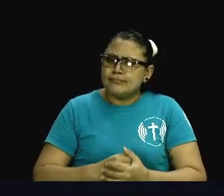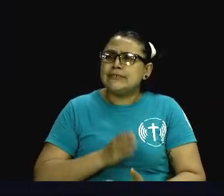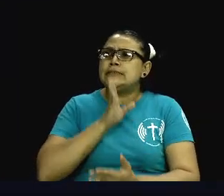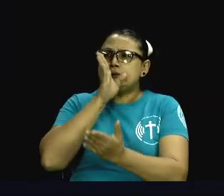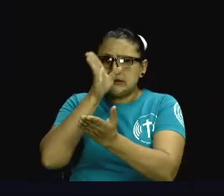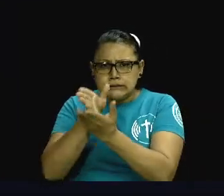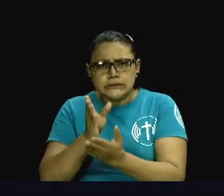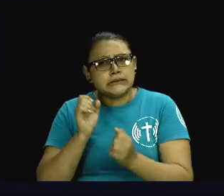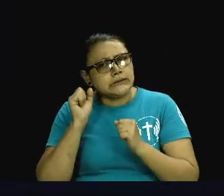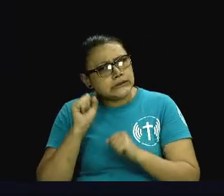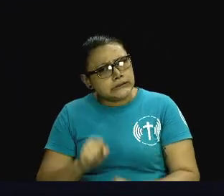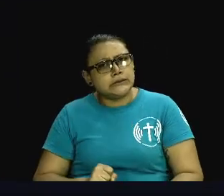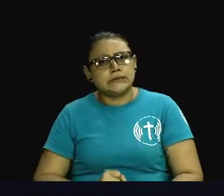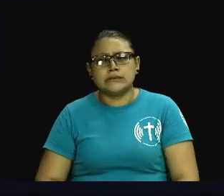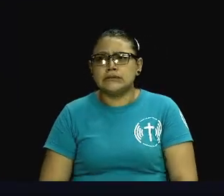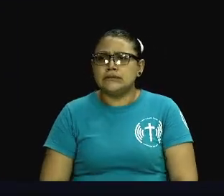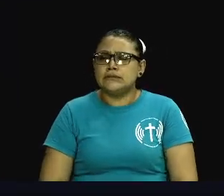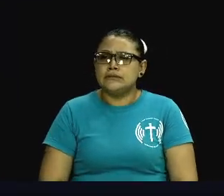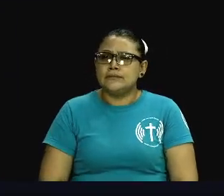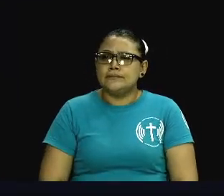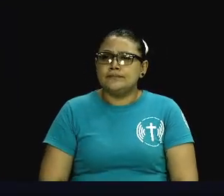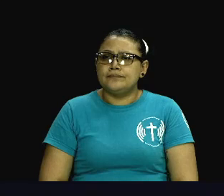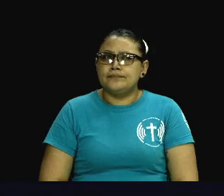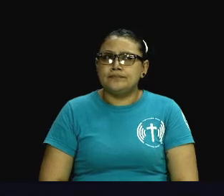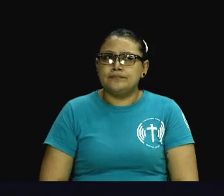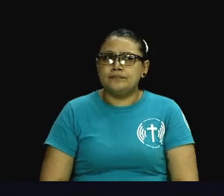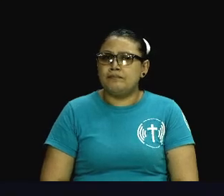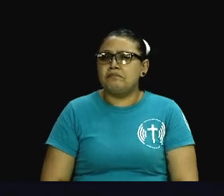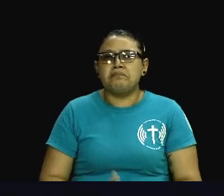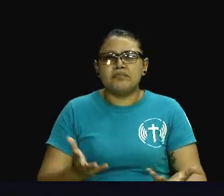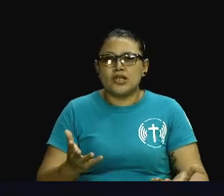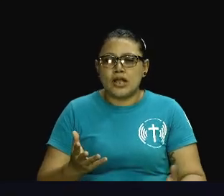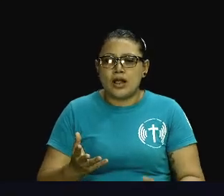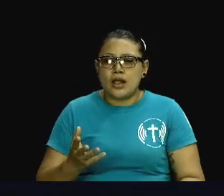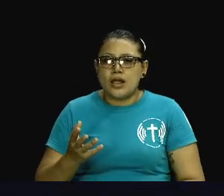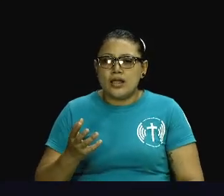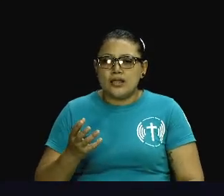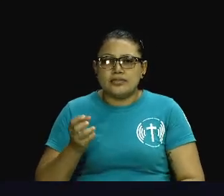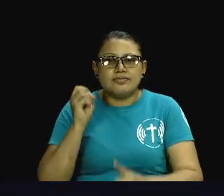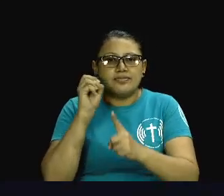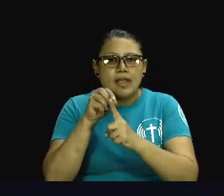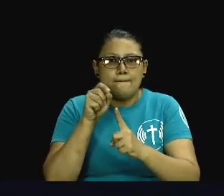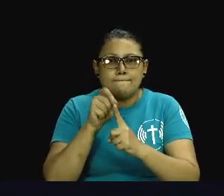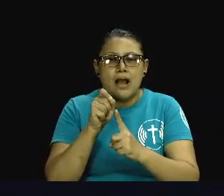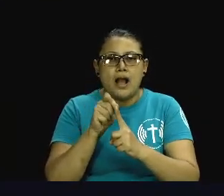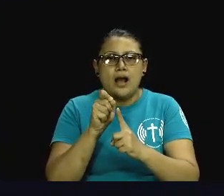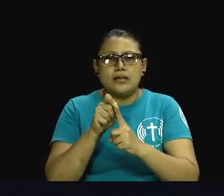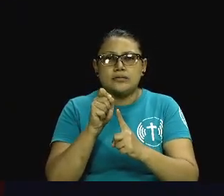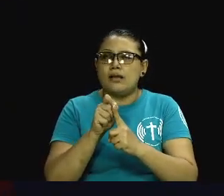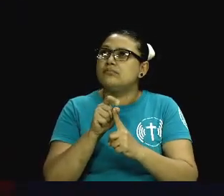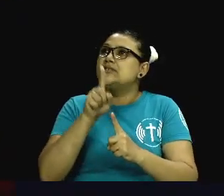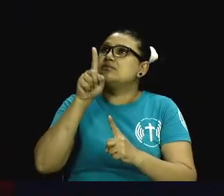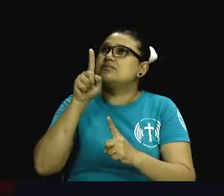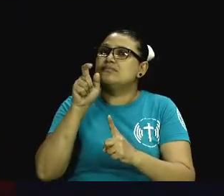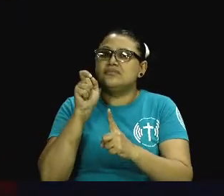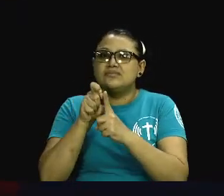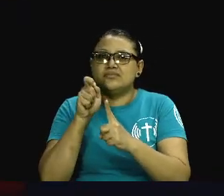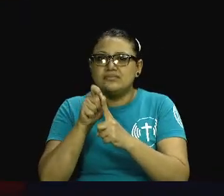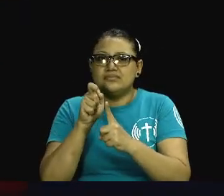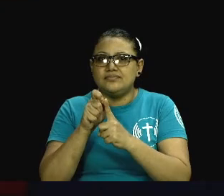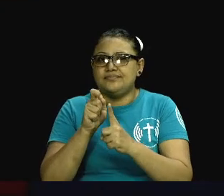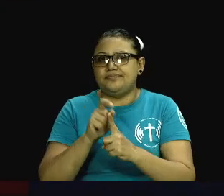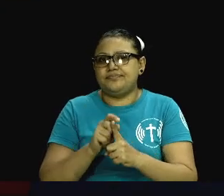subir no le puedo hacer como trampa a dios como el criado no le pudo hacer trampa